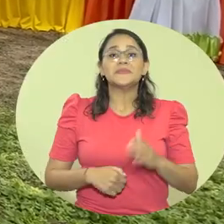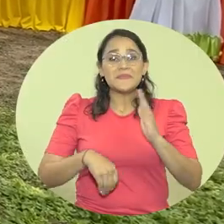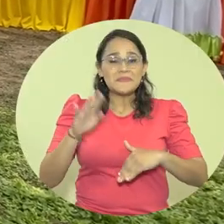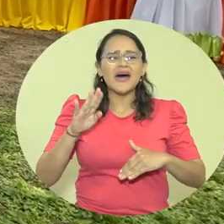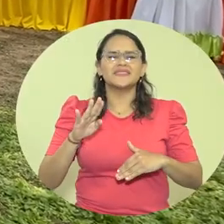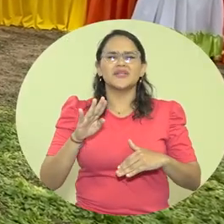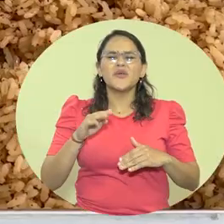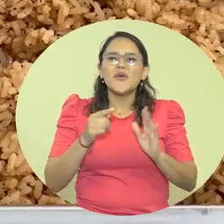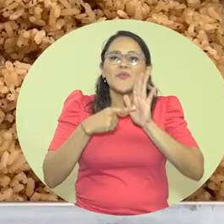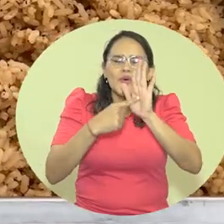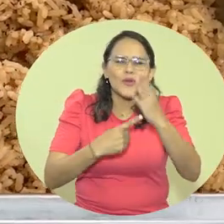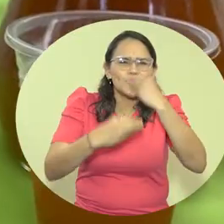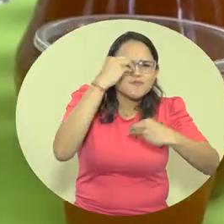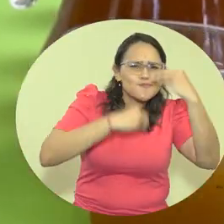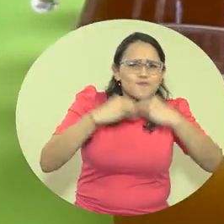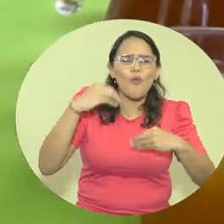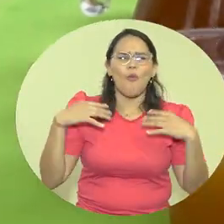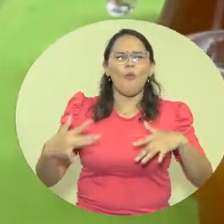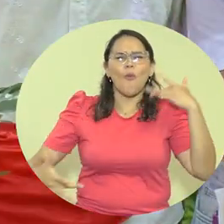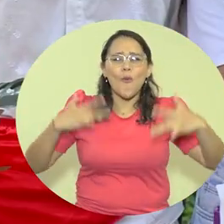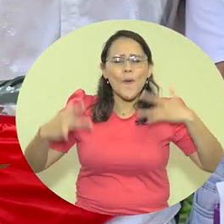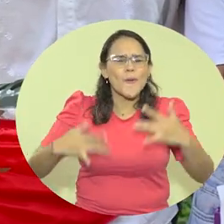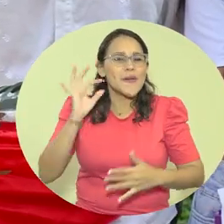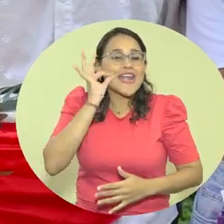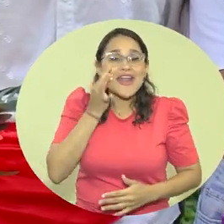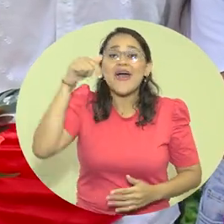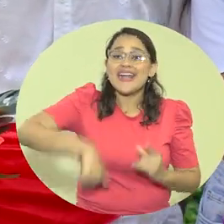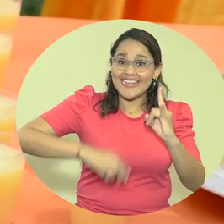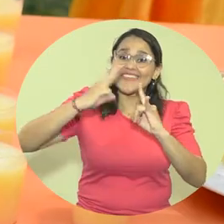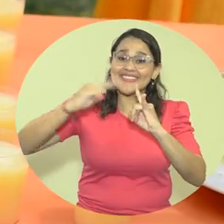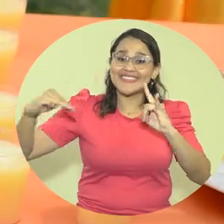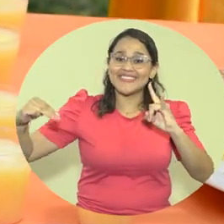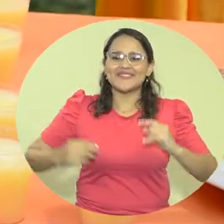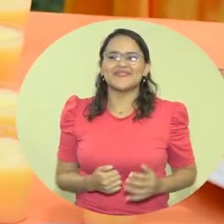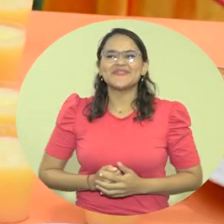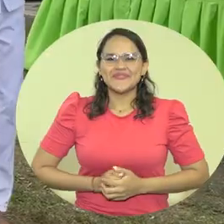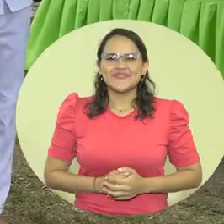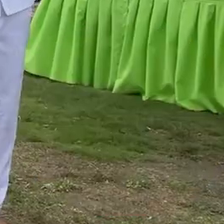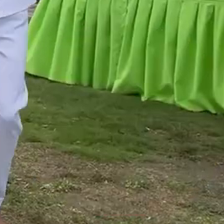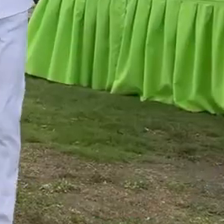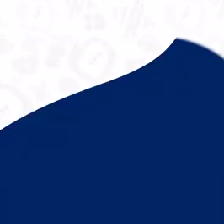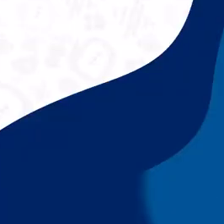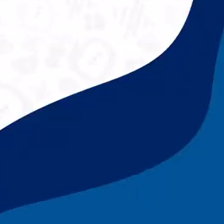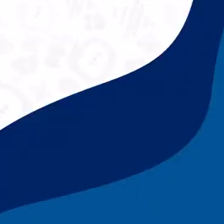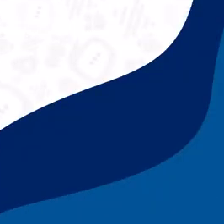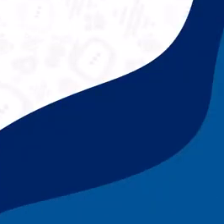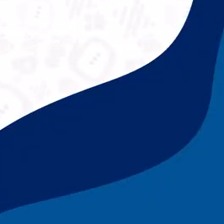Recorrer un poquito de Colombia a través de su gastronomía fue una experiencia divertida y exquisita que se vivió en la Universidad del Magdalena.